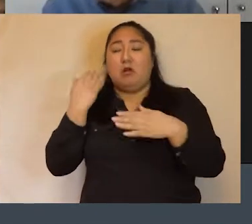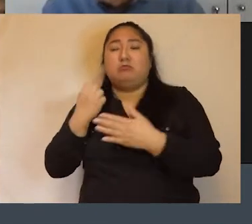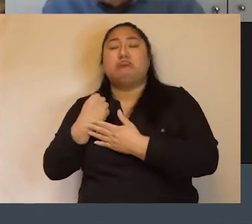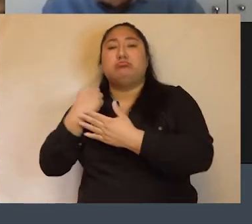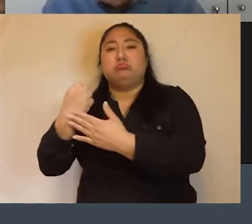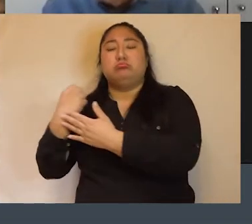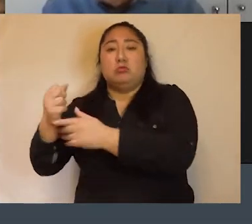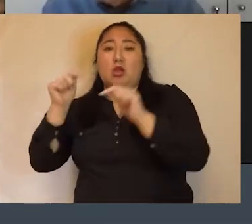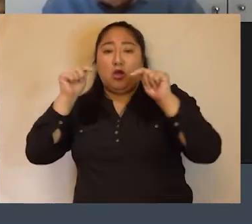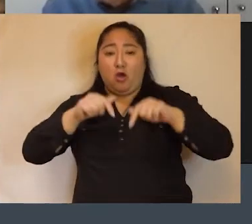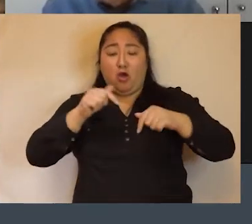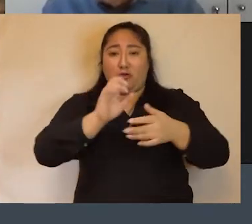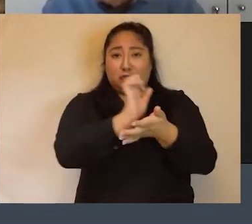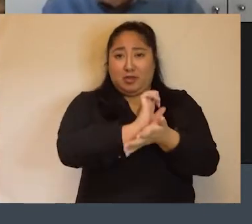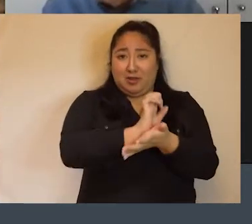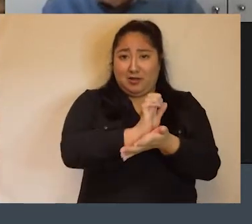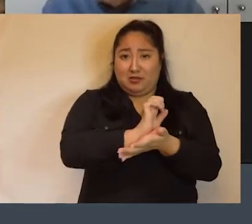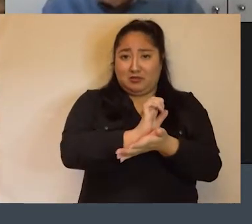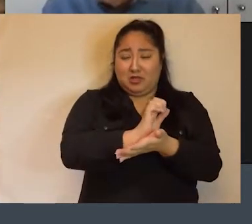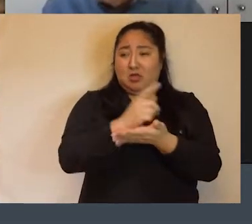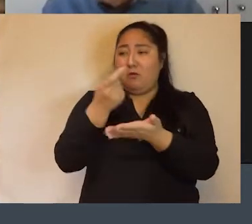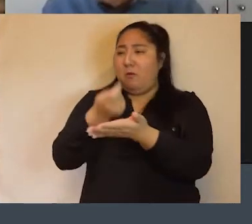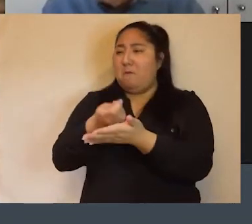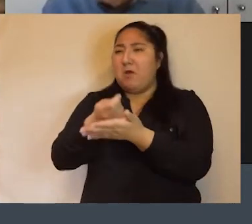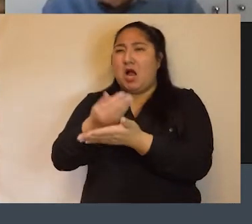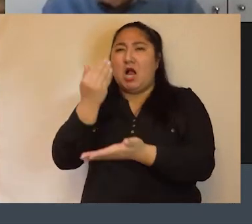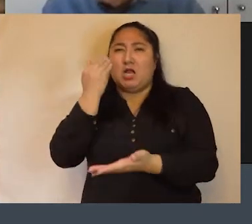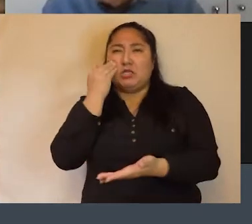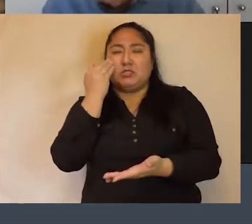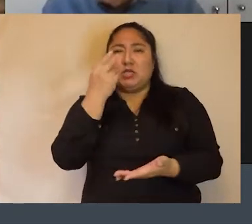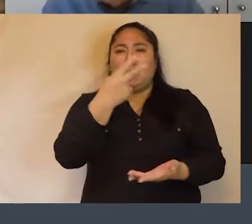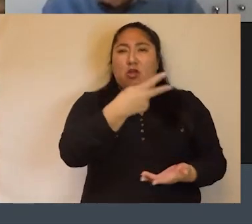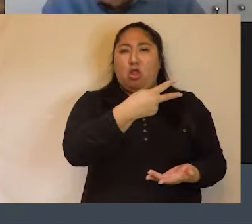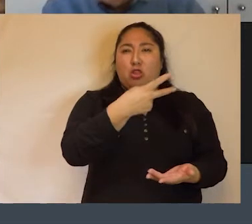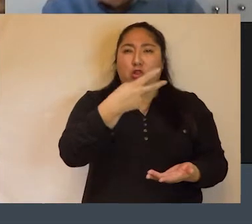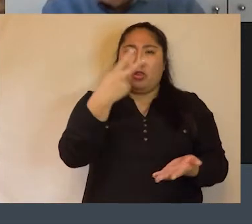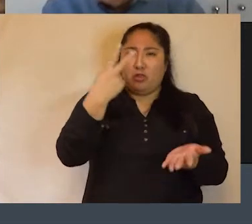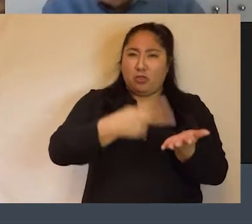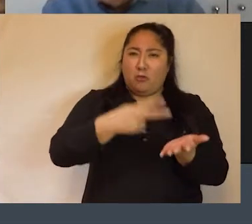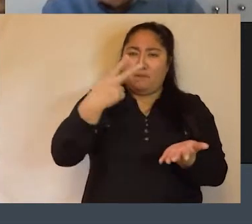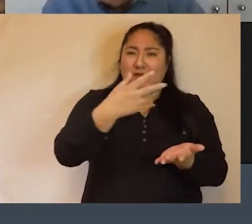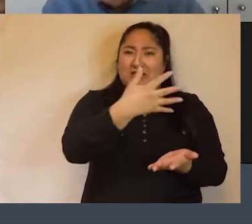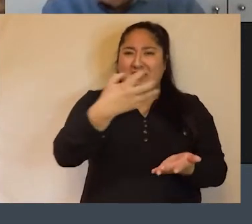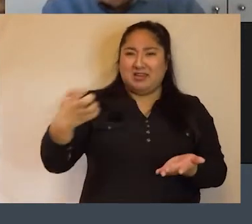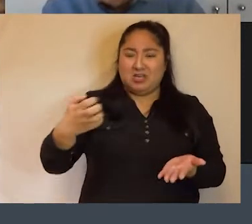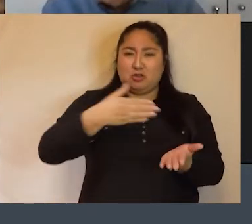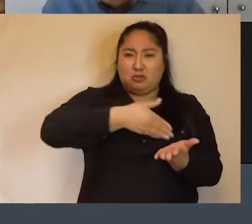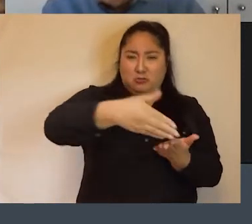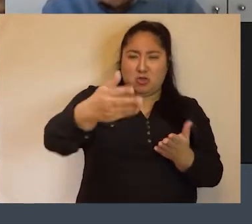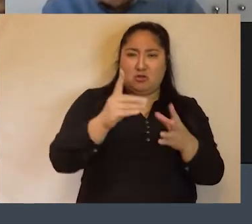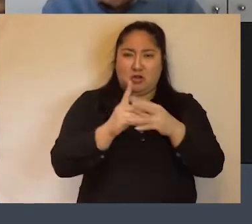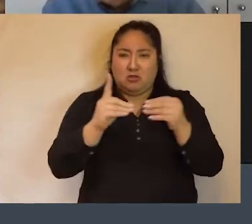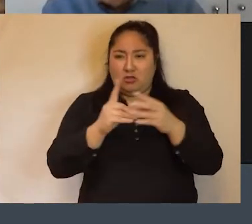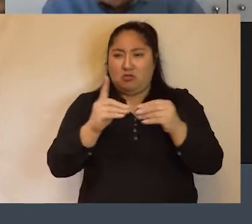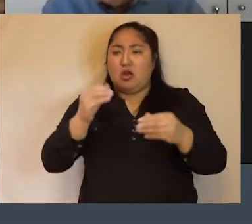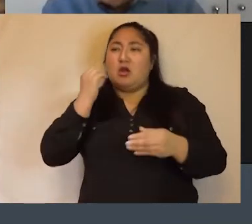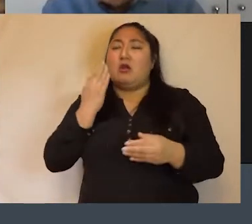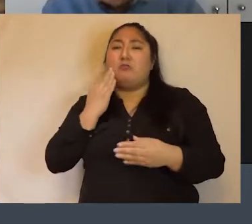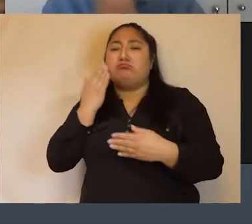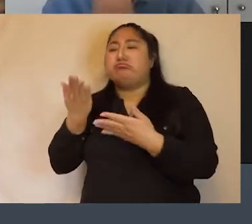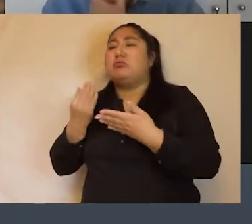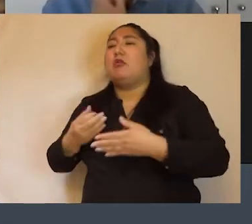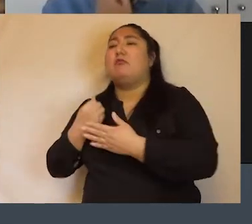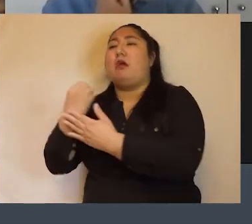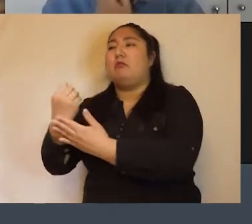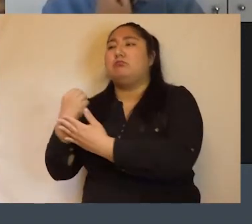solidario, prácticamente hoy el Estado está pagando aproximadamente 2.500 millones de dólares